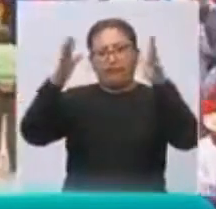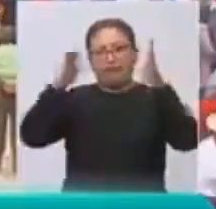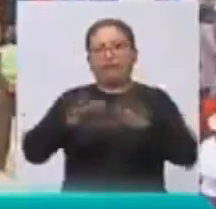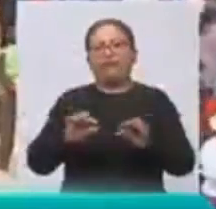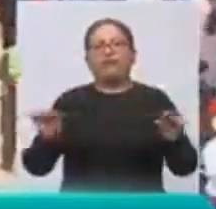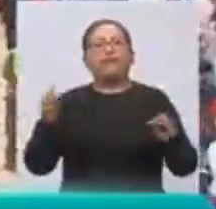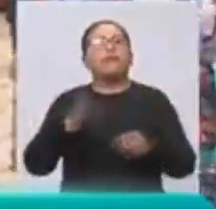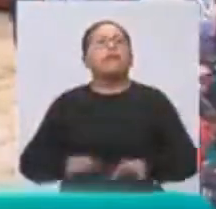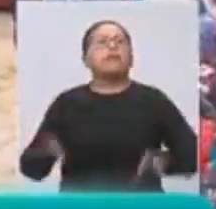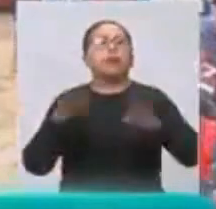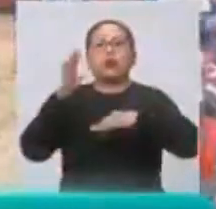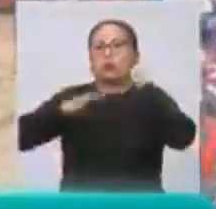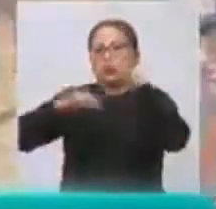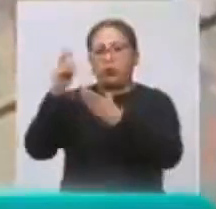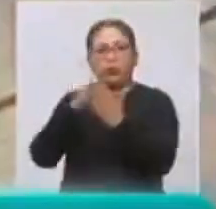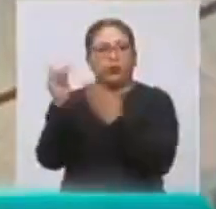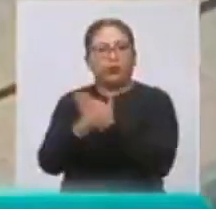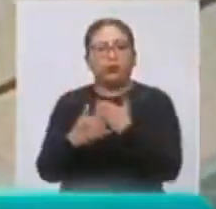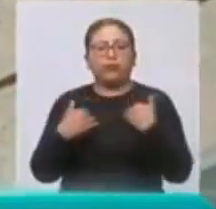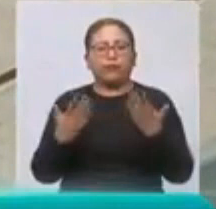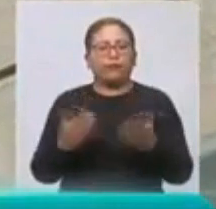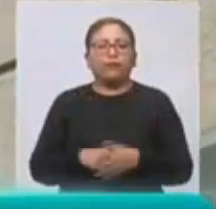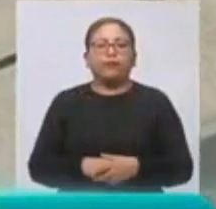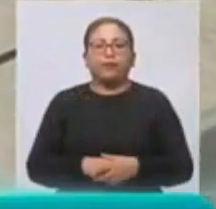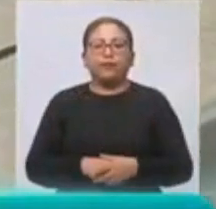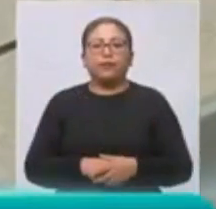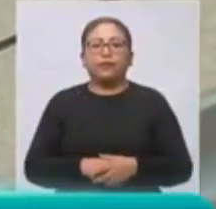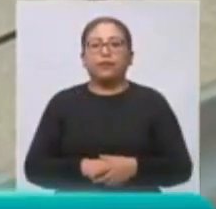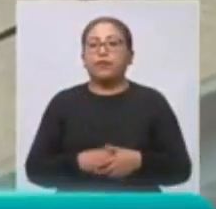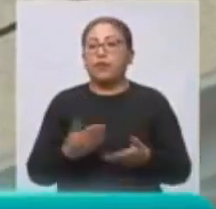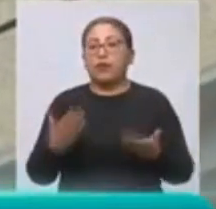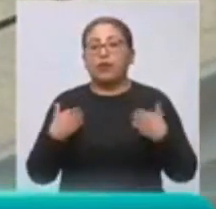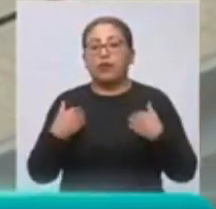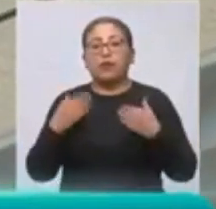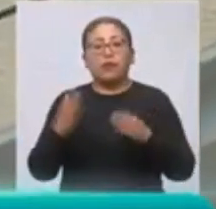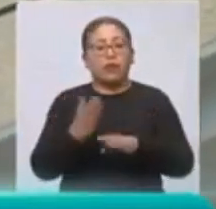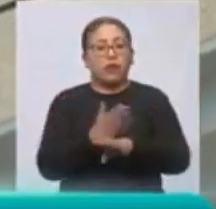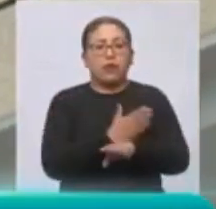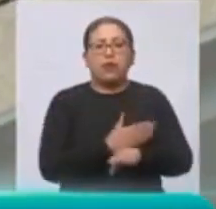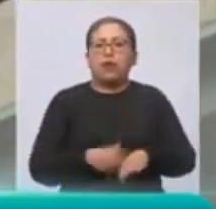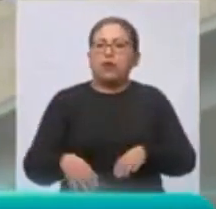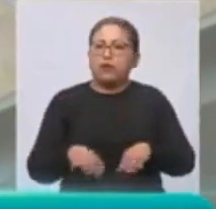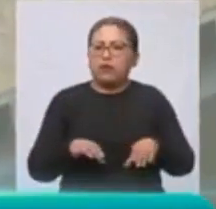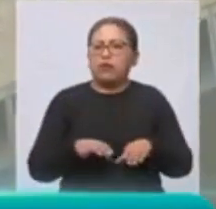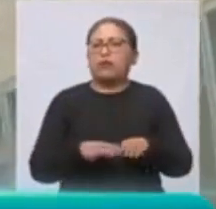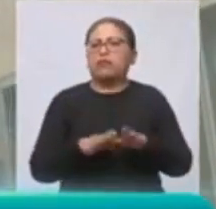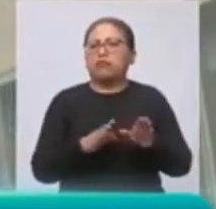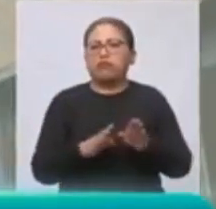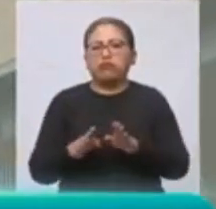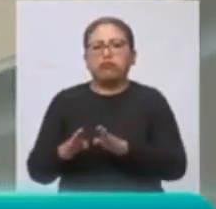importante infraestructura donde se va a desarrollar en nuestro